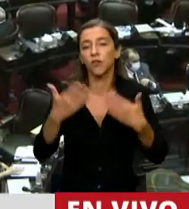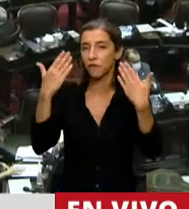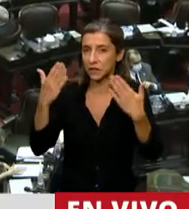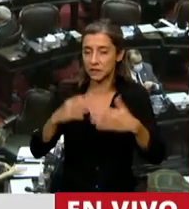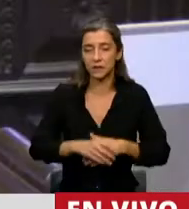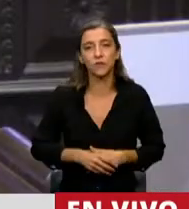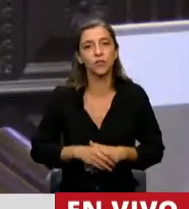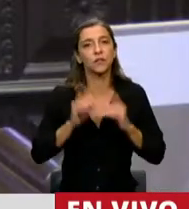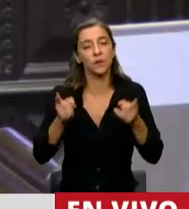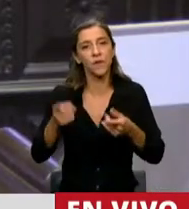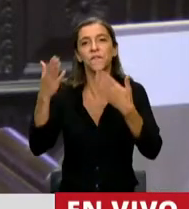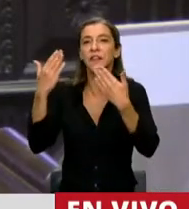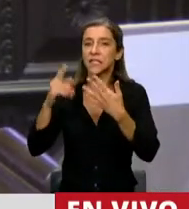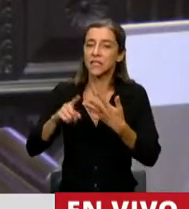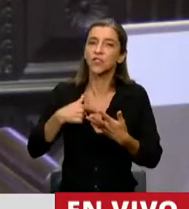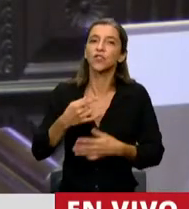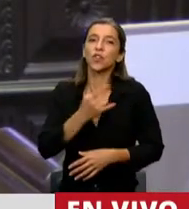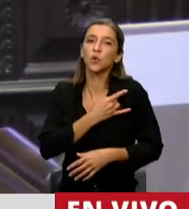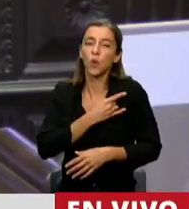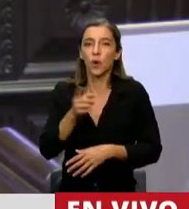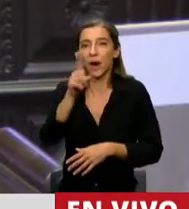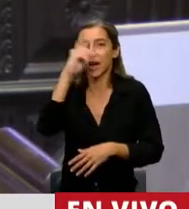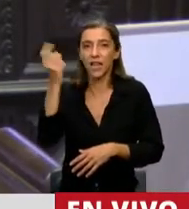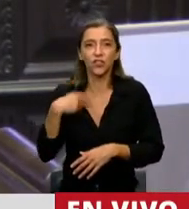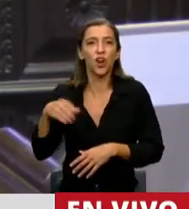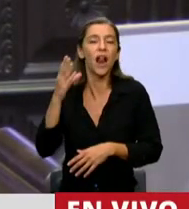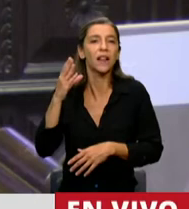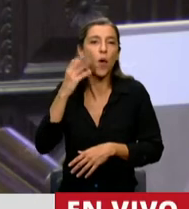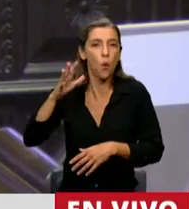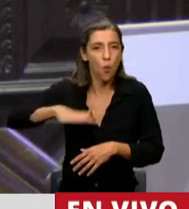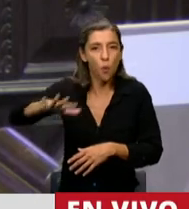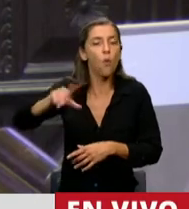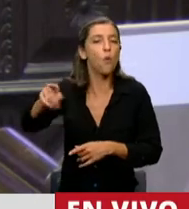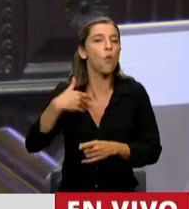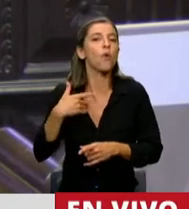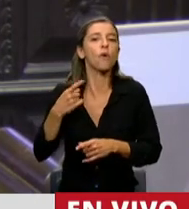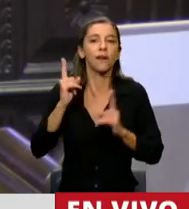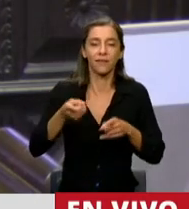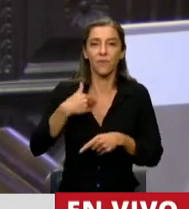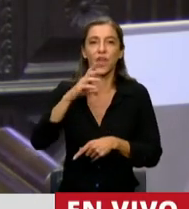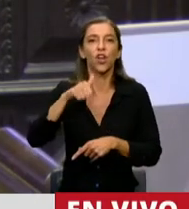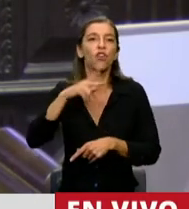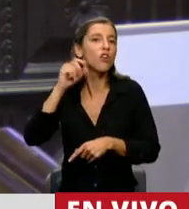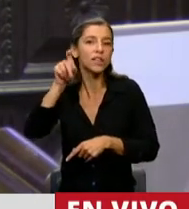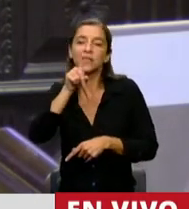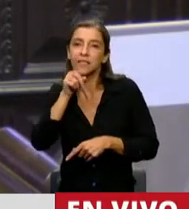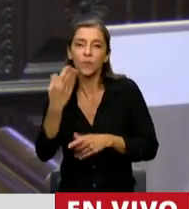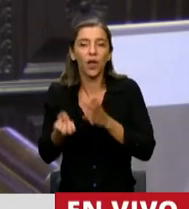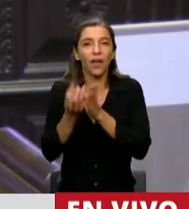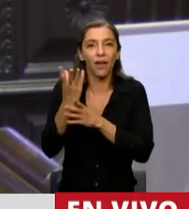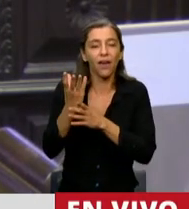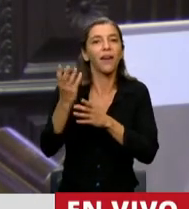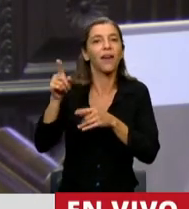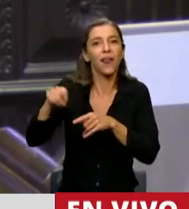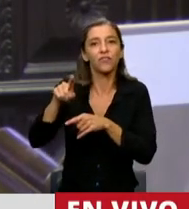Felicitar también a los investigadores de la Universidad Nacional de Hurlingham y al CONICET en el desarrollo de medidores de dióxido de carbono en el aire,